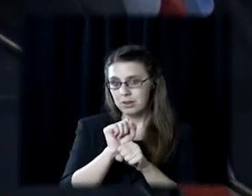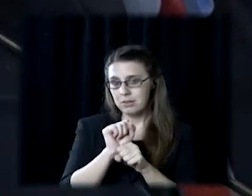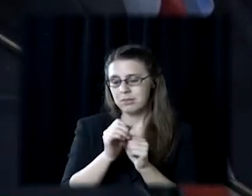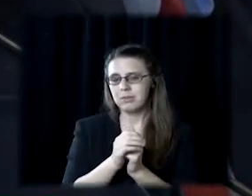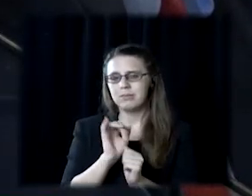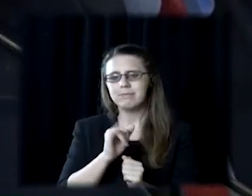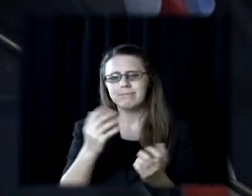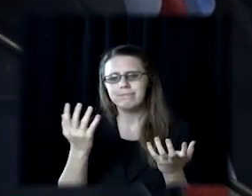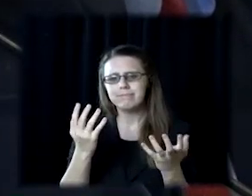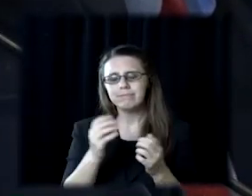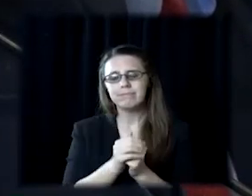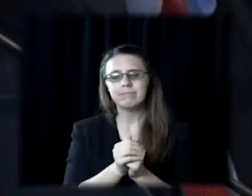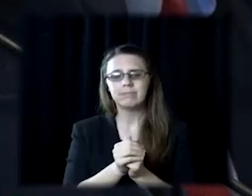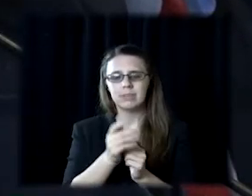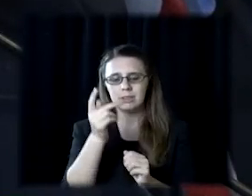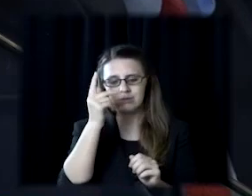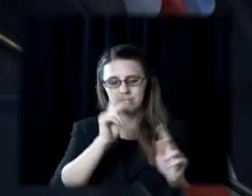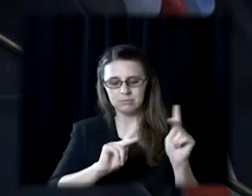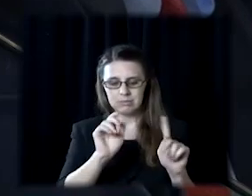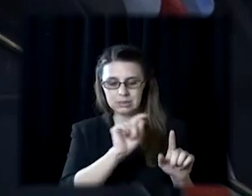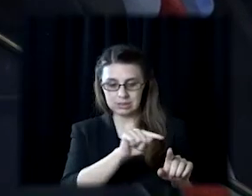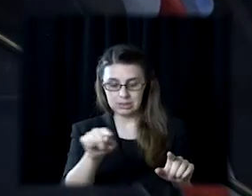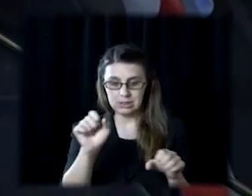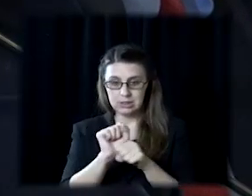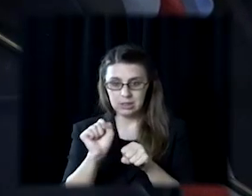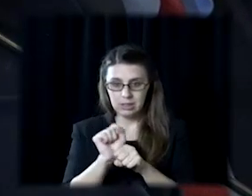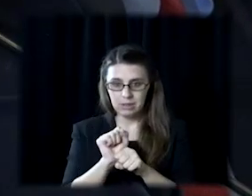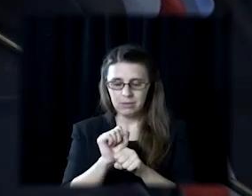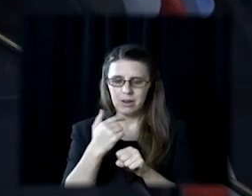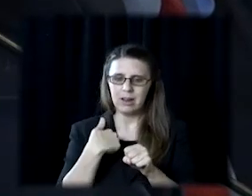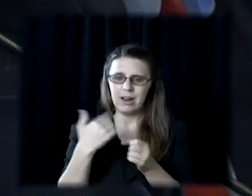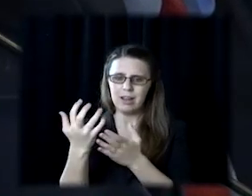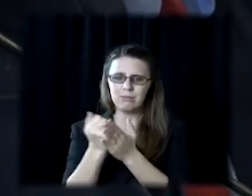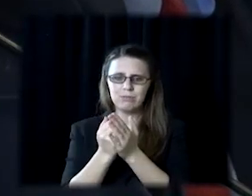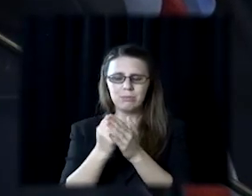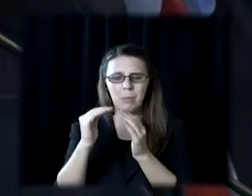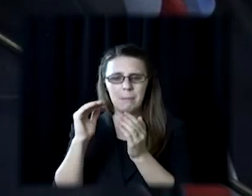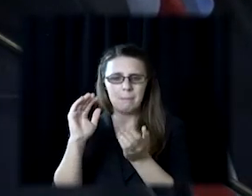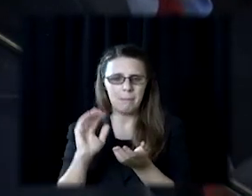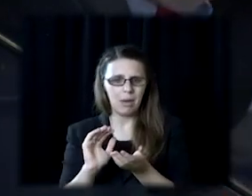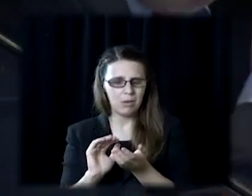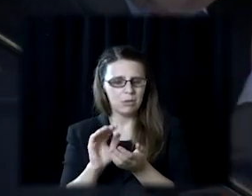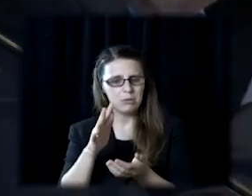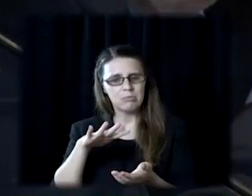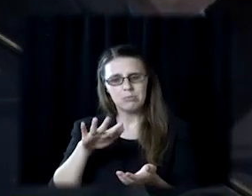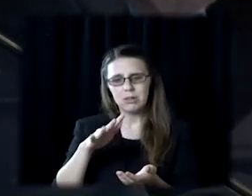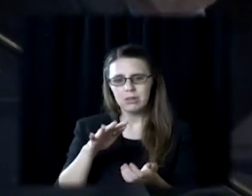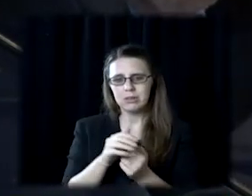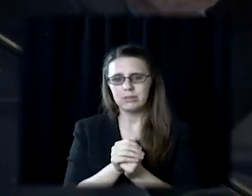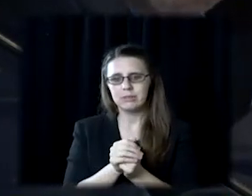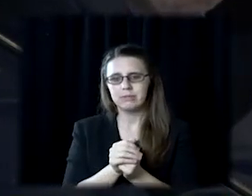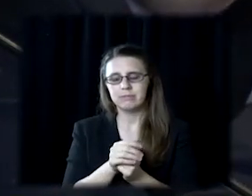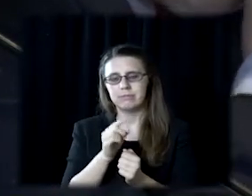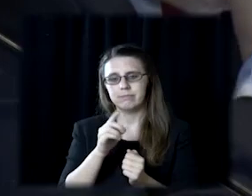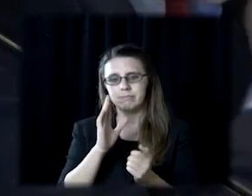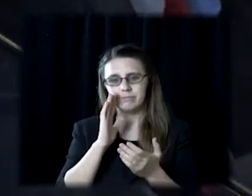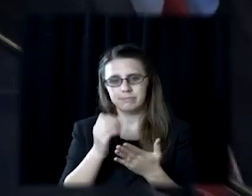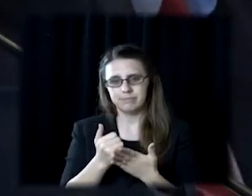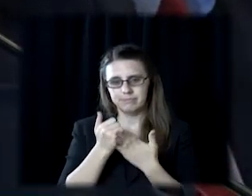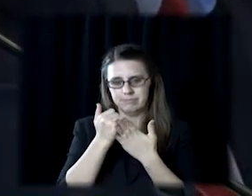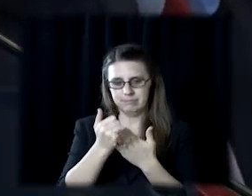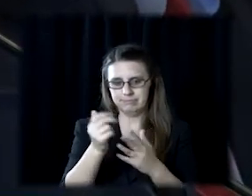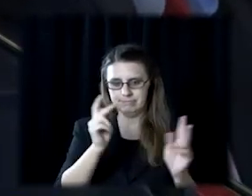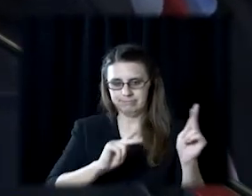para las personas que trabajan y que tienen ingresos bajos o moderados. El programa ayudará a aumentar significativamente la participación formal en la fuerza